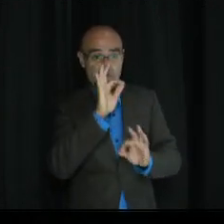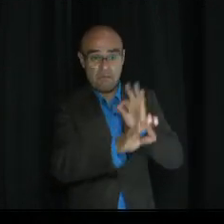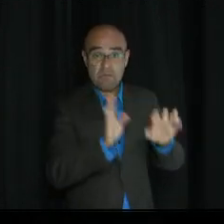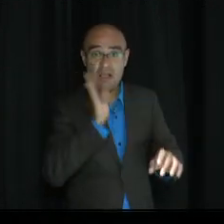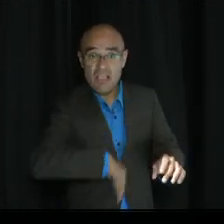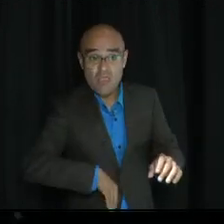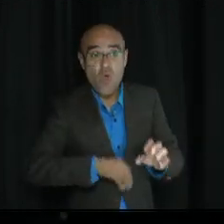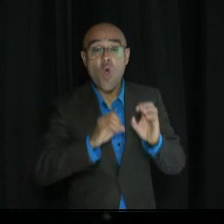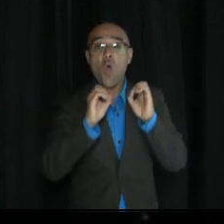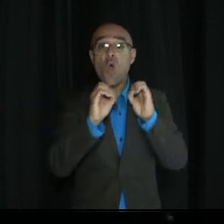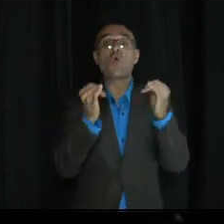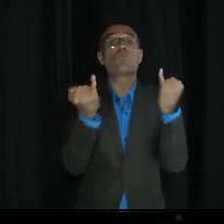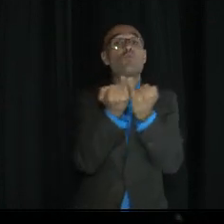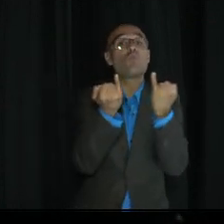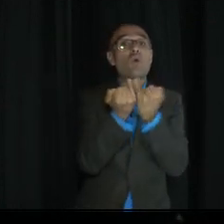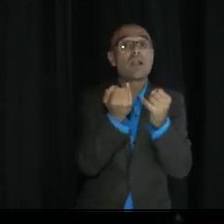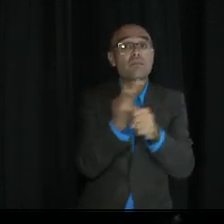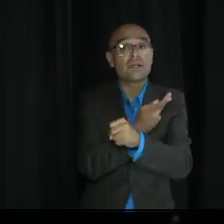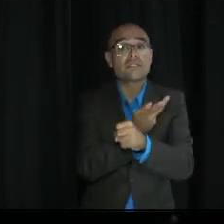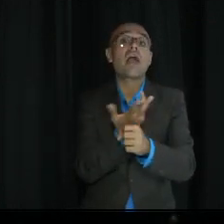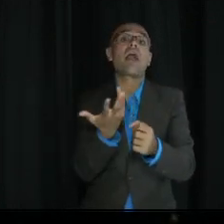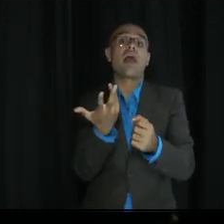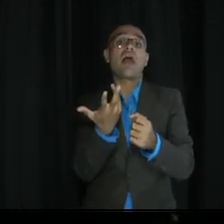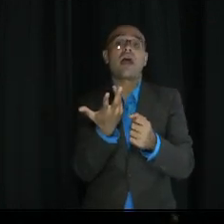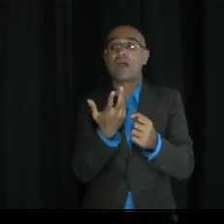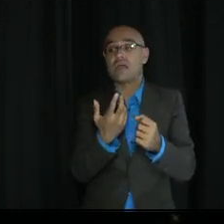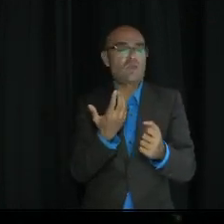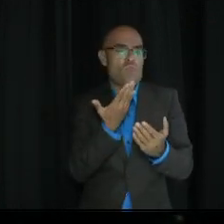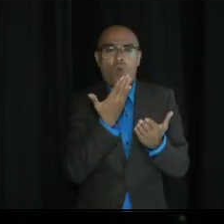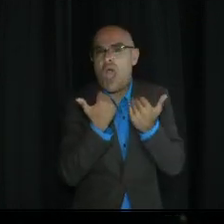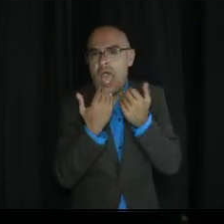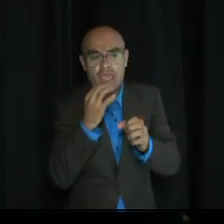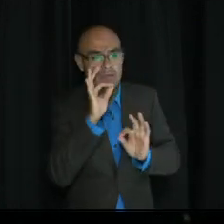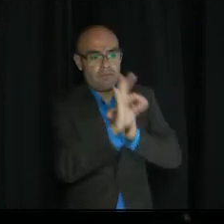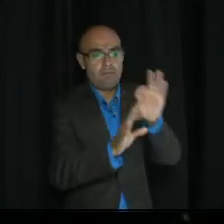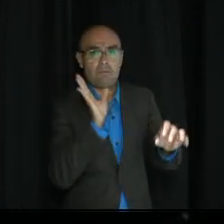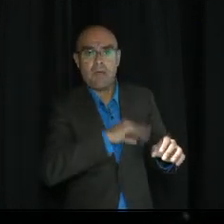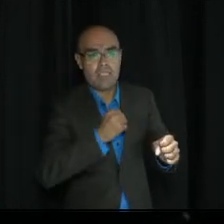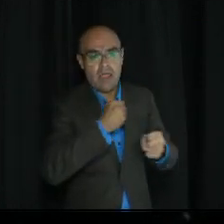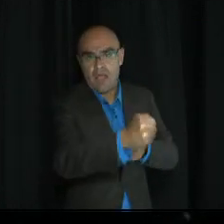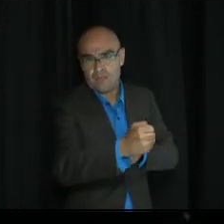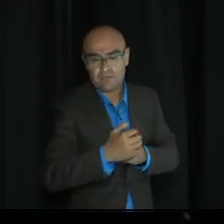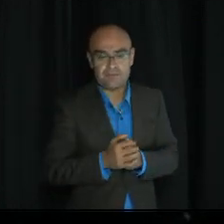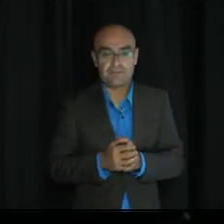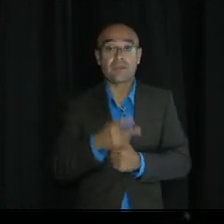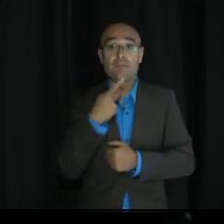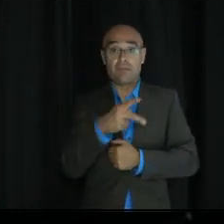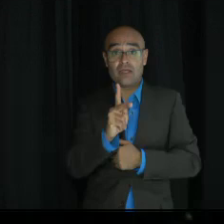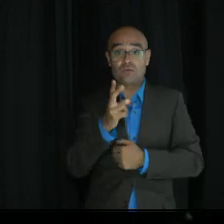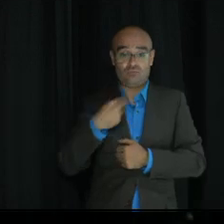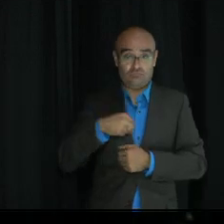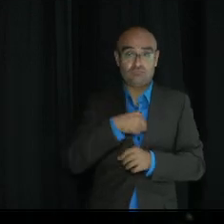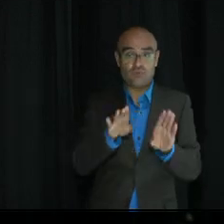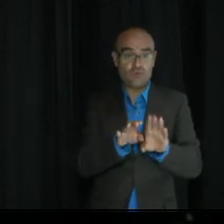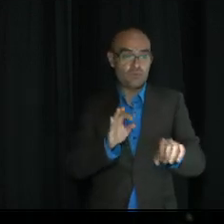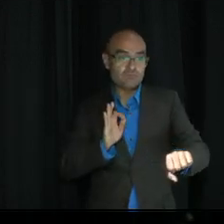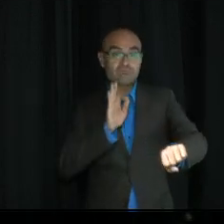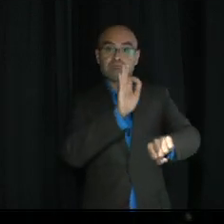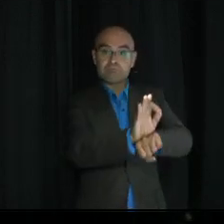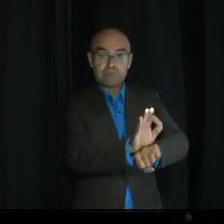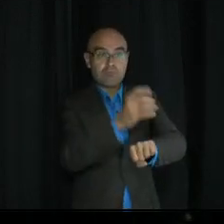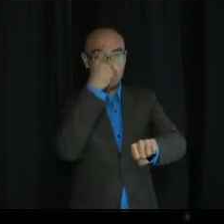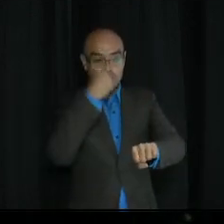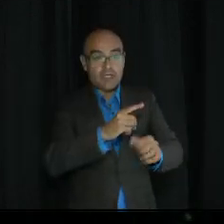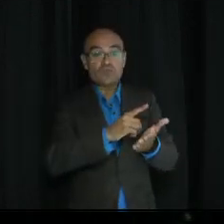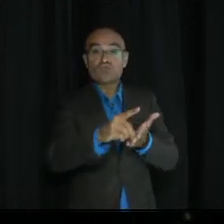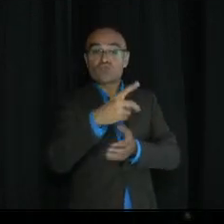importante poder determinar jurídicamente si en la defensa y derechos de determinado animal o determinados